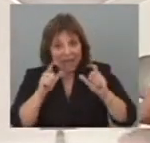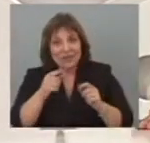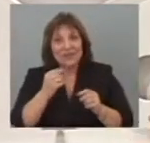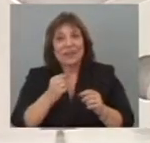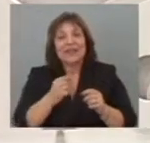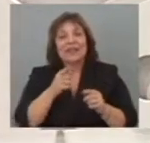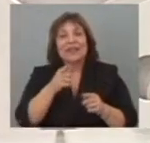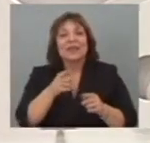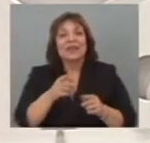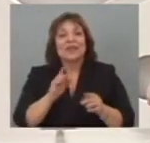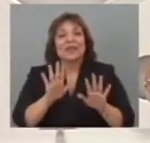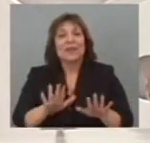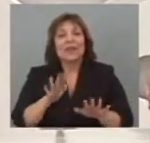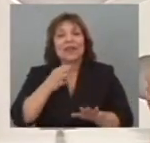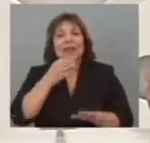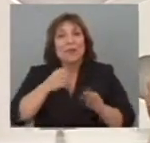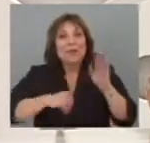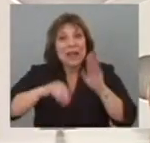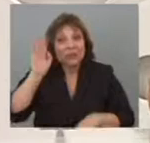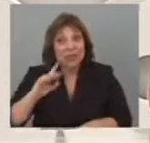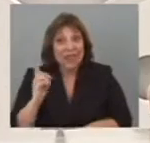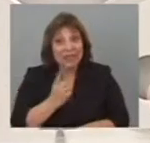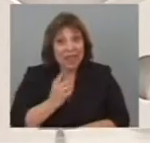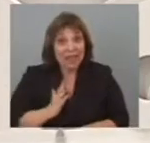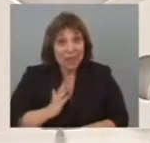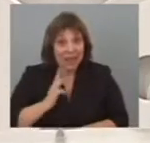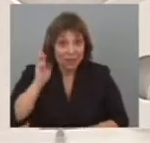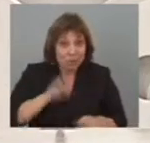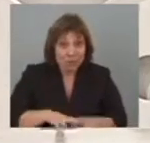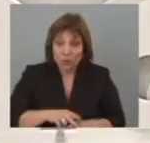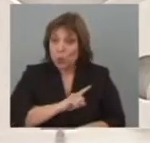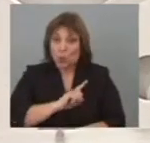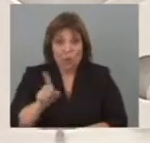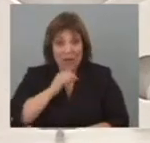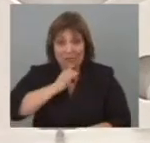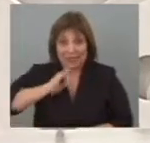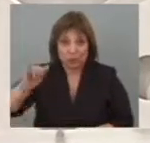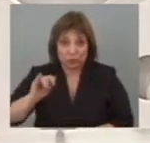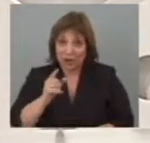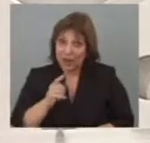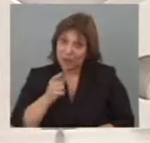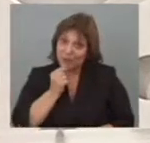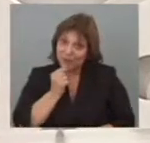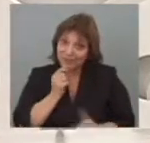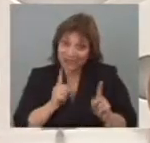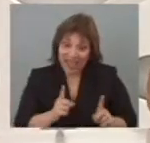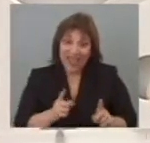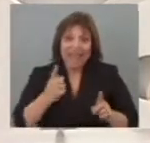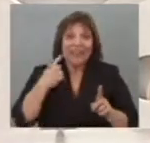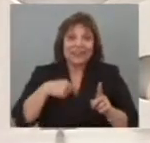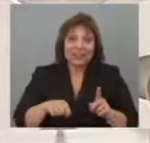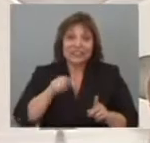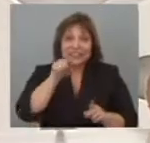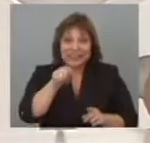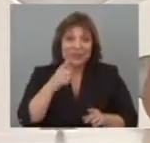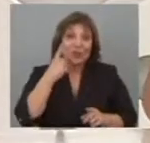la entrevista, Iliana, y tiene que ver con que la mayoría de las mujeres que fueron asesinadas no habían hecho la denuncia policial, y esa denuncia policial significa